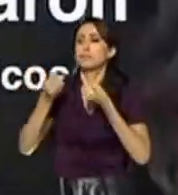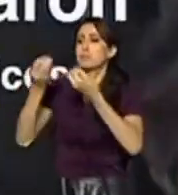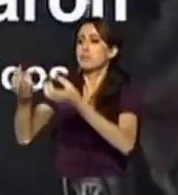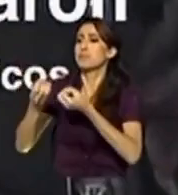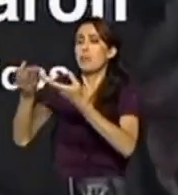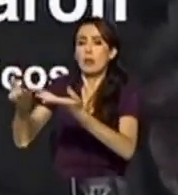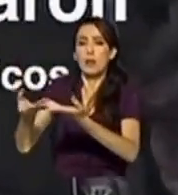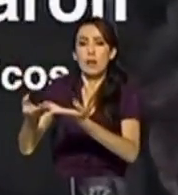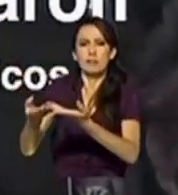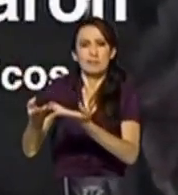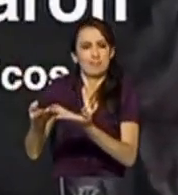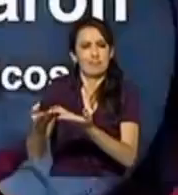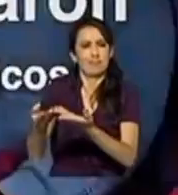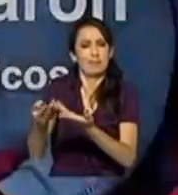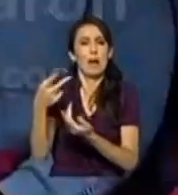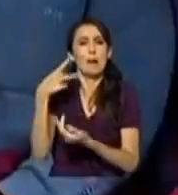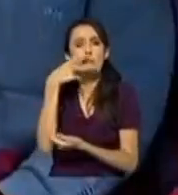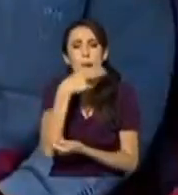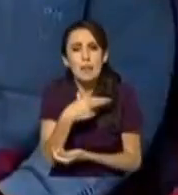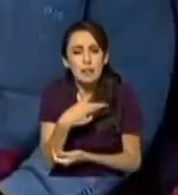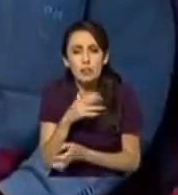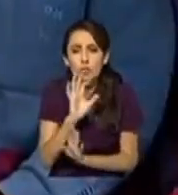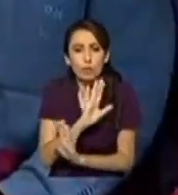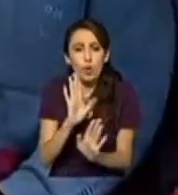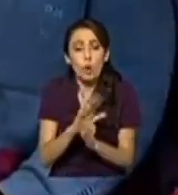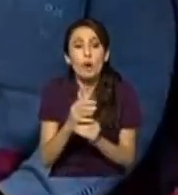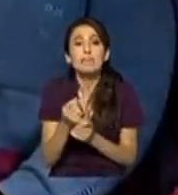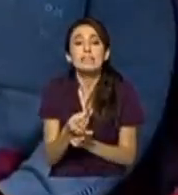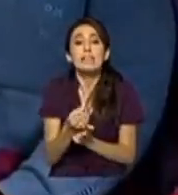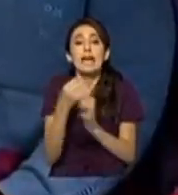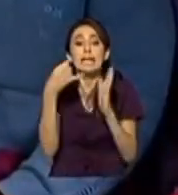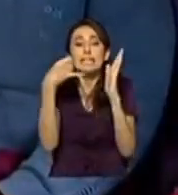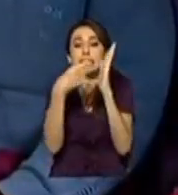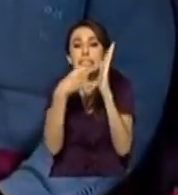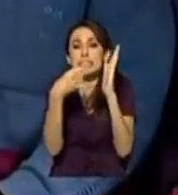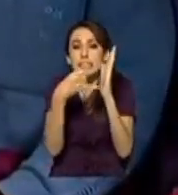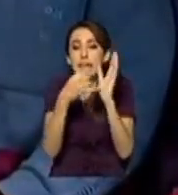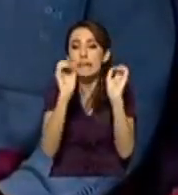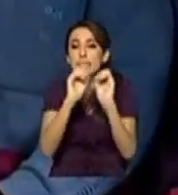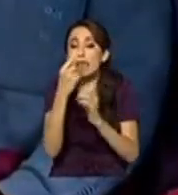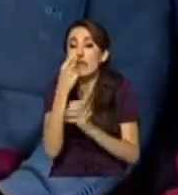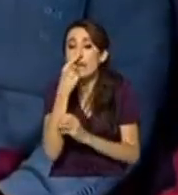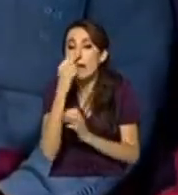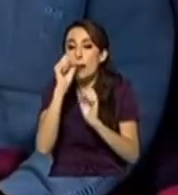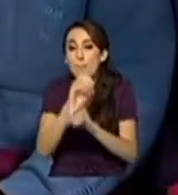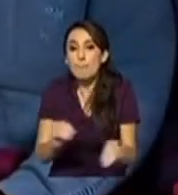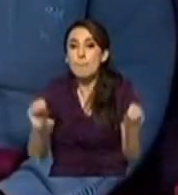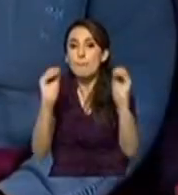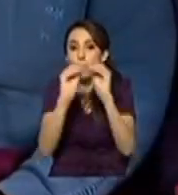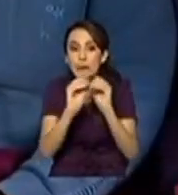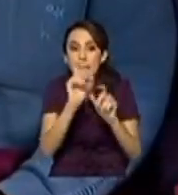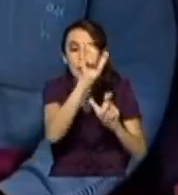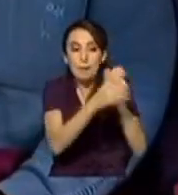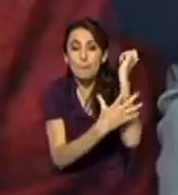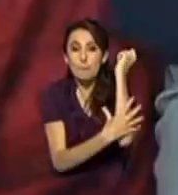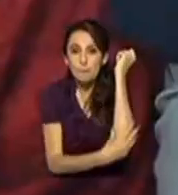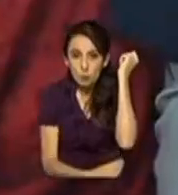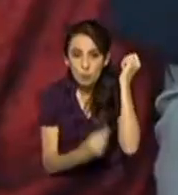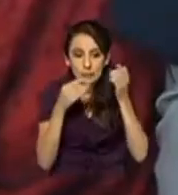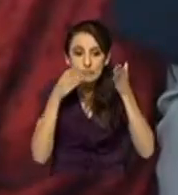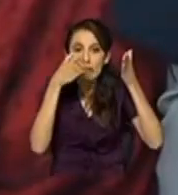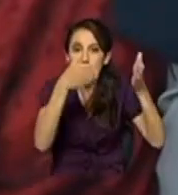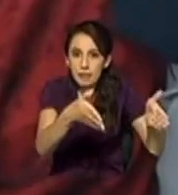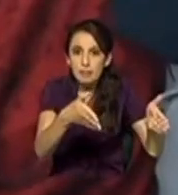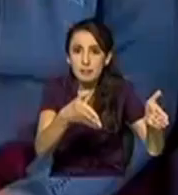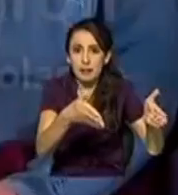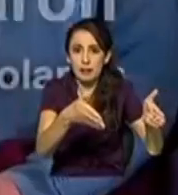escucharon. Es una condonación de intereses, en donde se permite, sobre todo a los más pobres, salir del hueco.